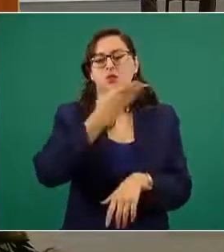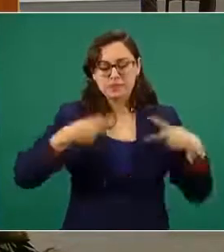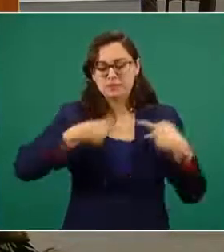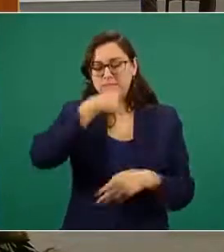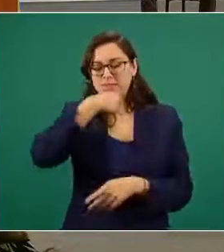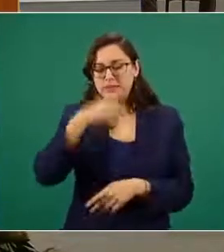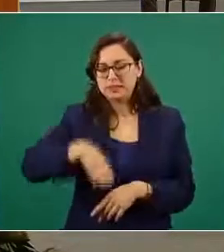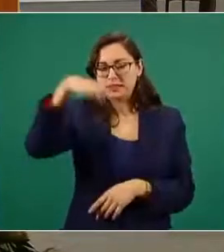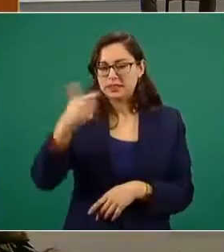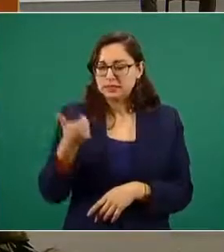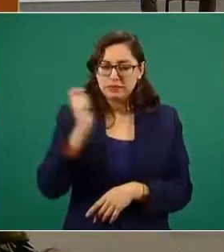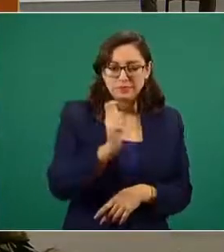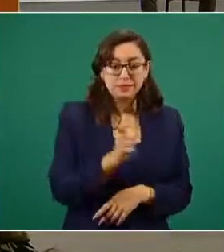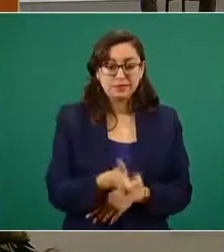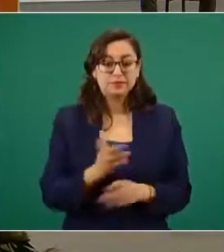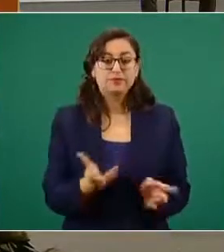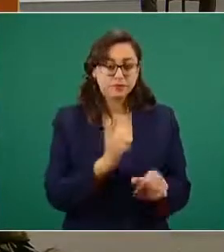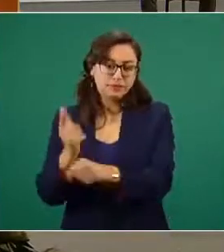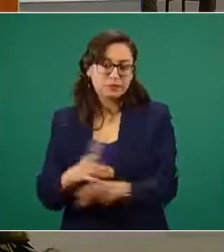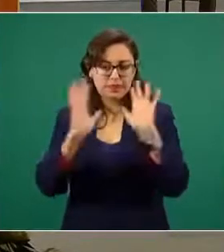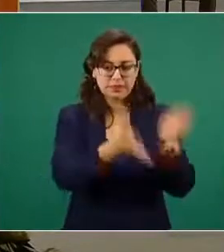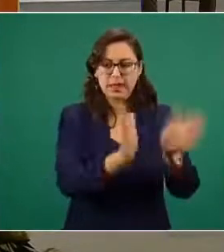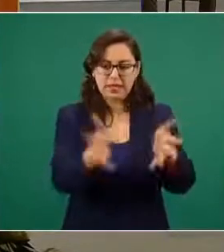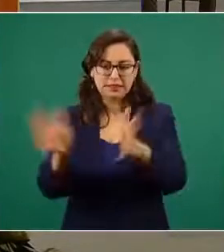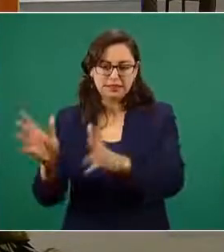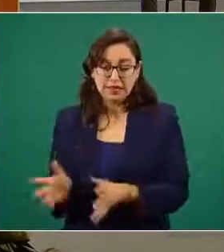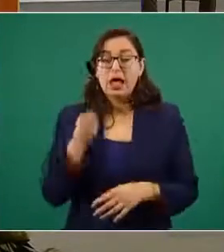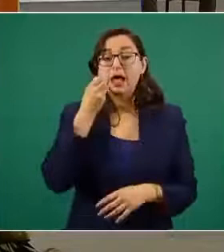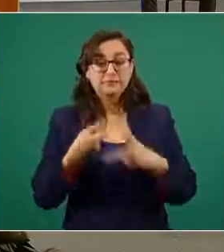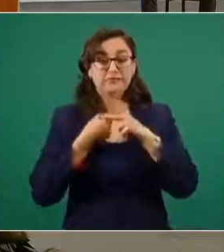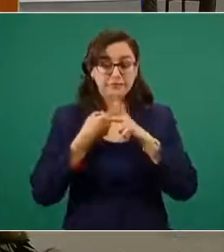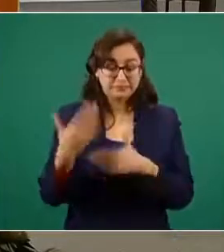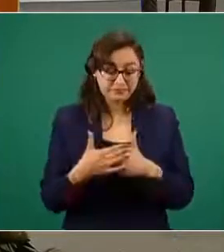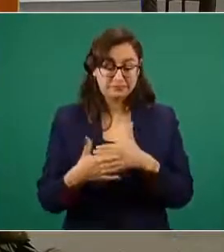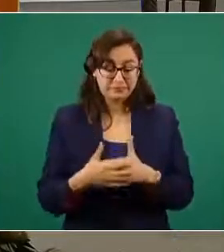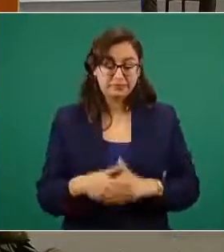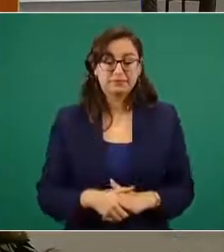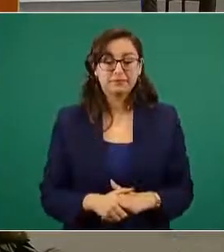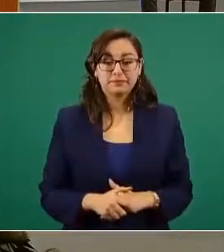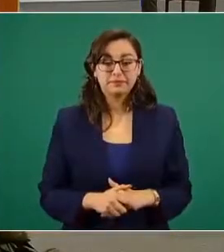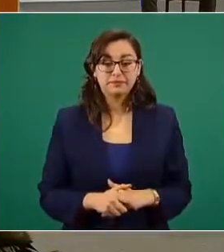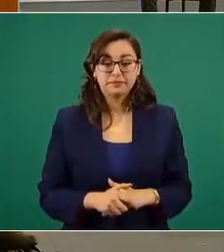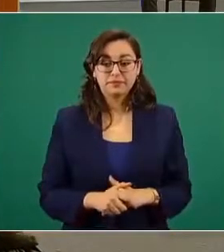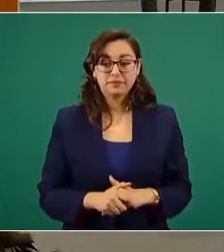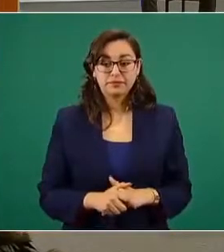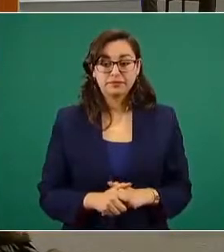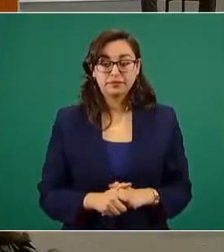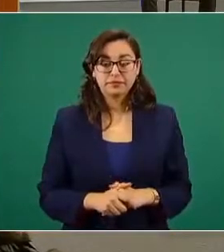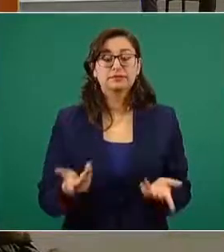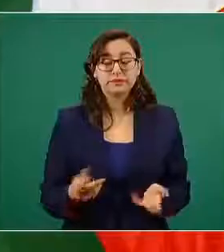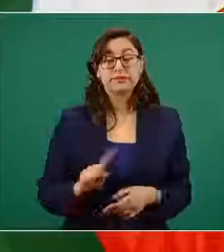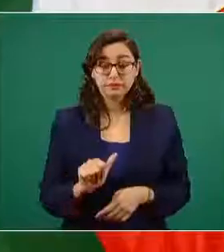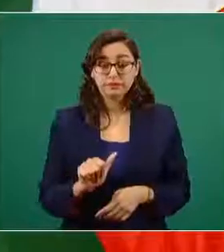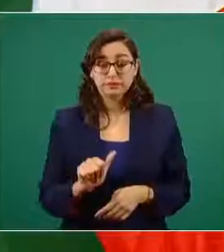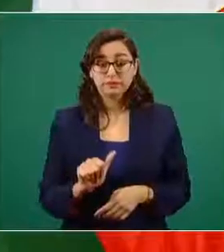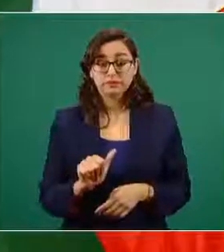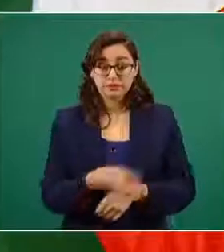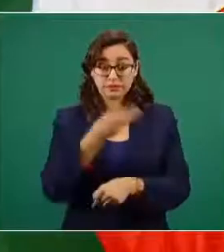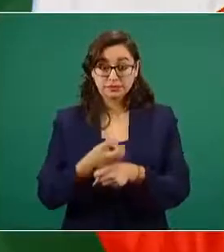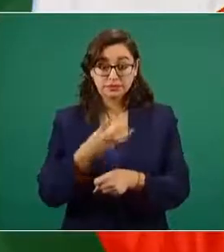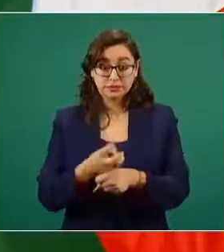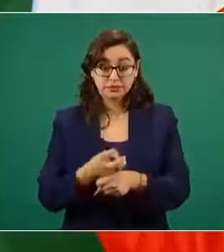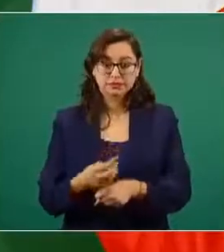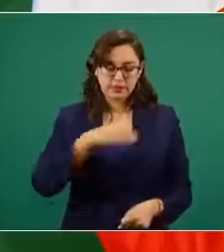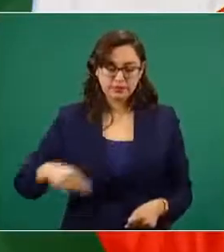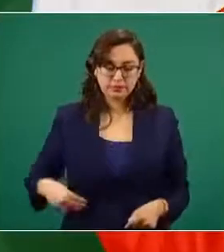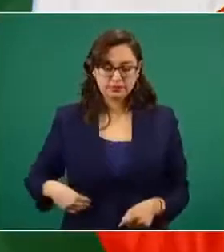mayores. Ya se tienen identificadas esas comunidades. Entonces, así empezaríamos. Luego, como lo mencionó aquí aquí el doctor Hugo López-Gatell, vamos a las